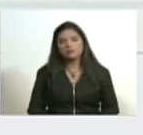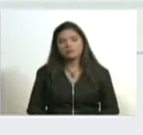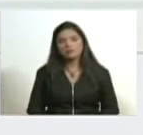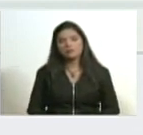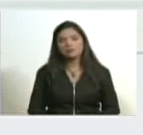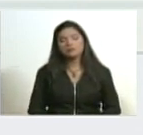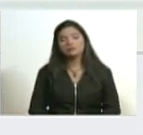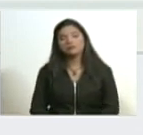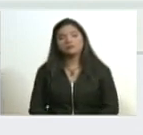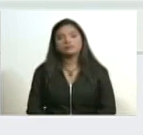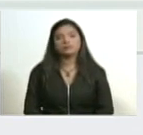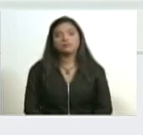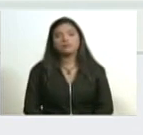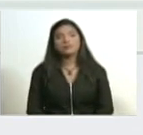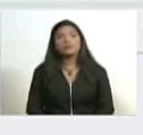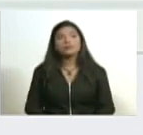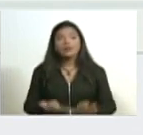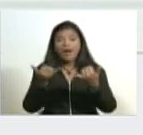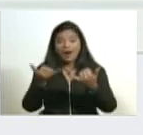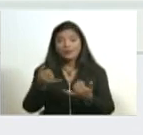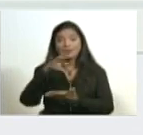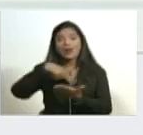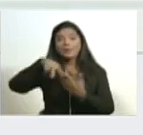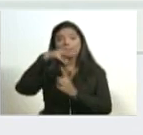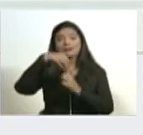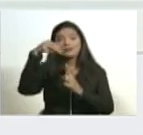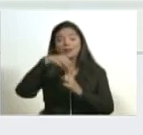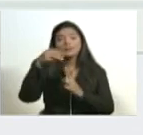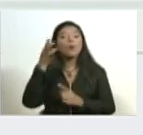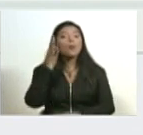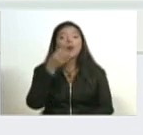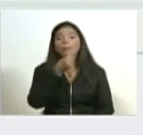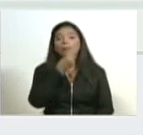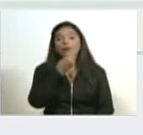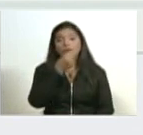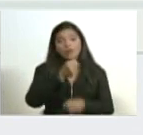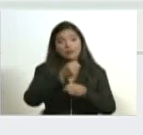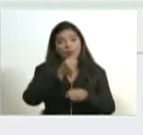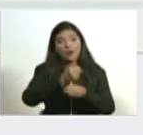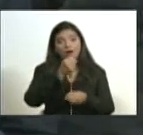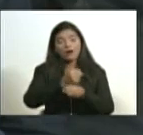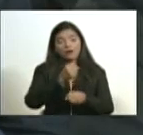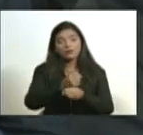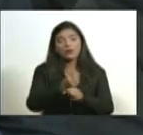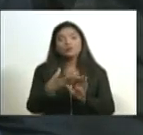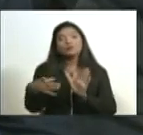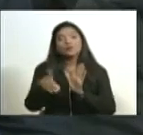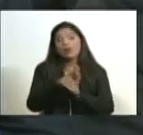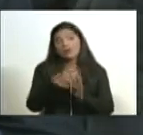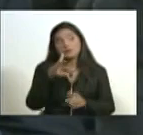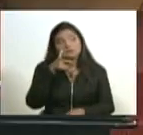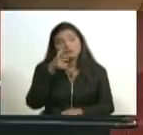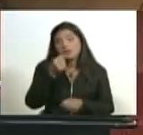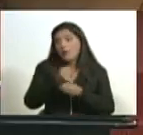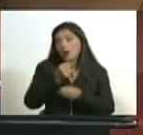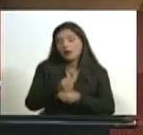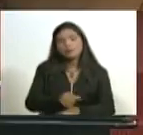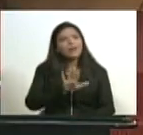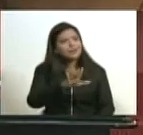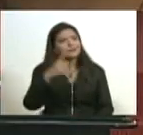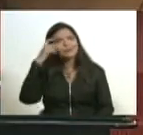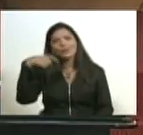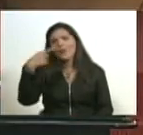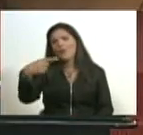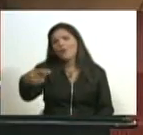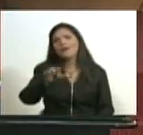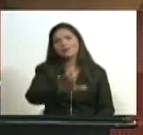Es decir, eso acaba de ocurrir ahora en la Plaza Altamira con una colega periodista ejerciendo su derecho al trabajo. Y eso todos los días,